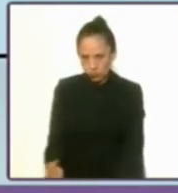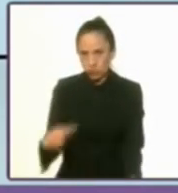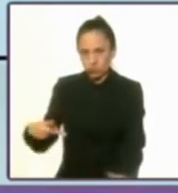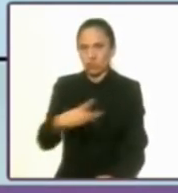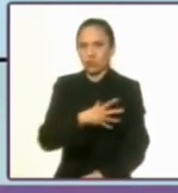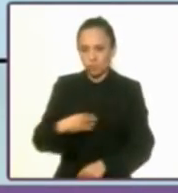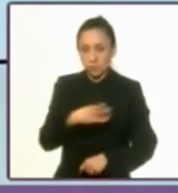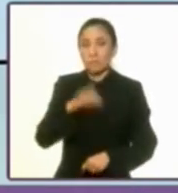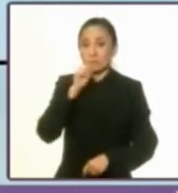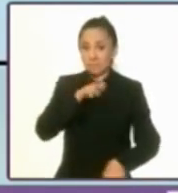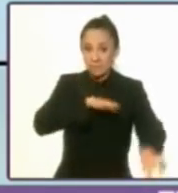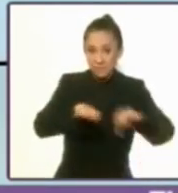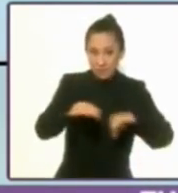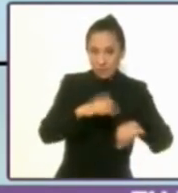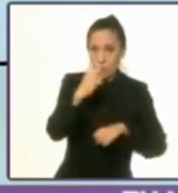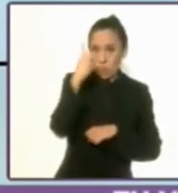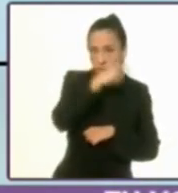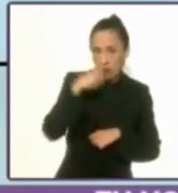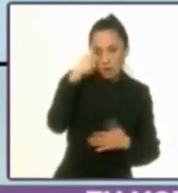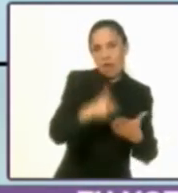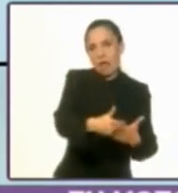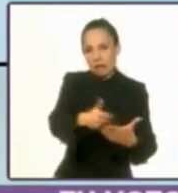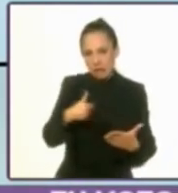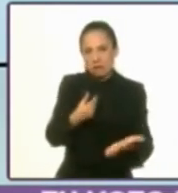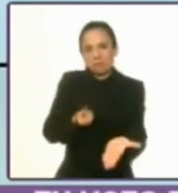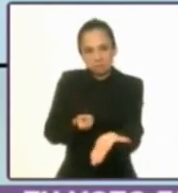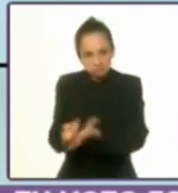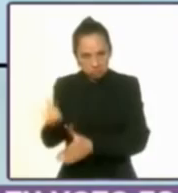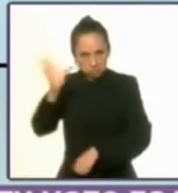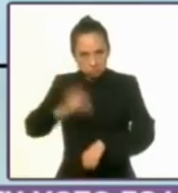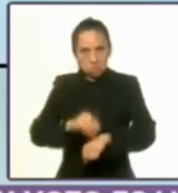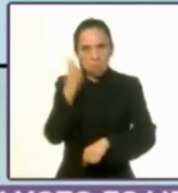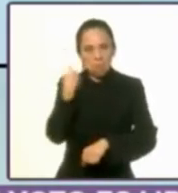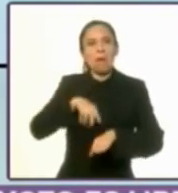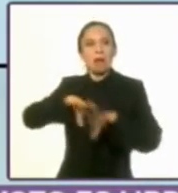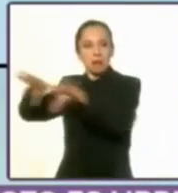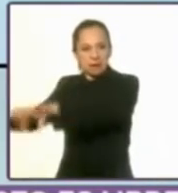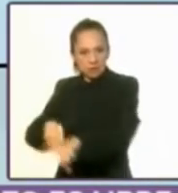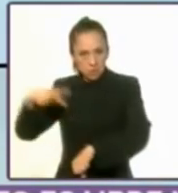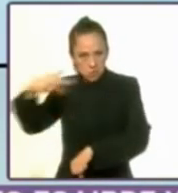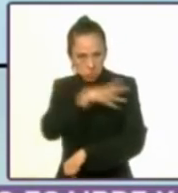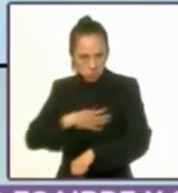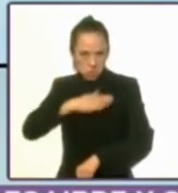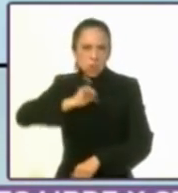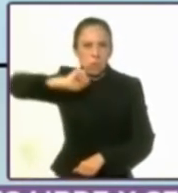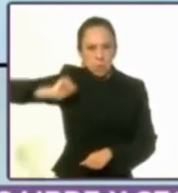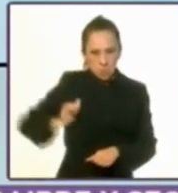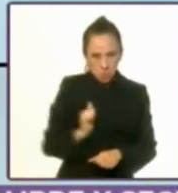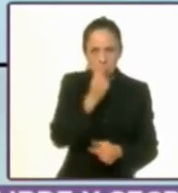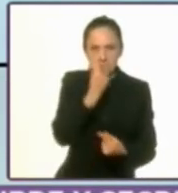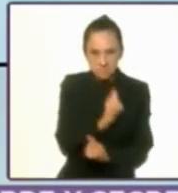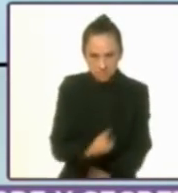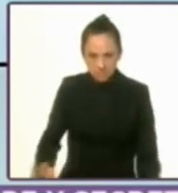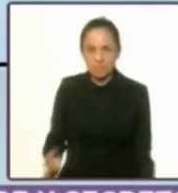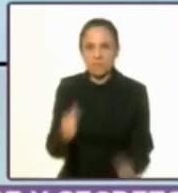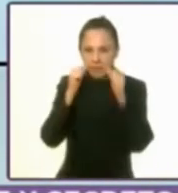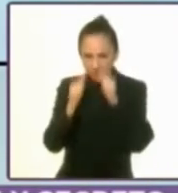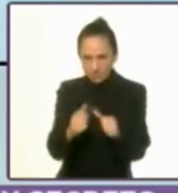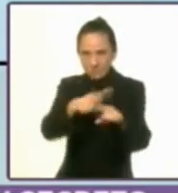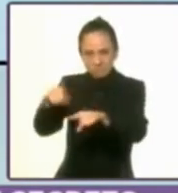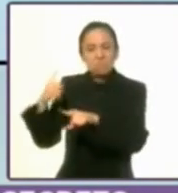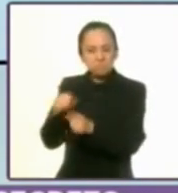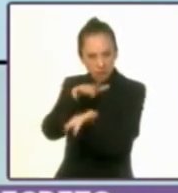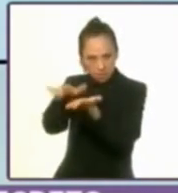una hora antes de sus empleos y puedan recoger a sus hijos en las guarderías o en las estancias infantiles vamos a apoyar a las mamás con esta